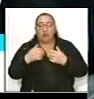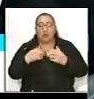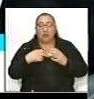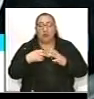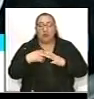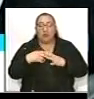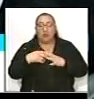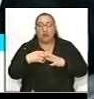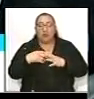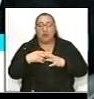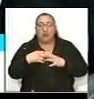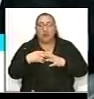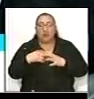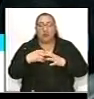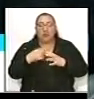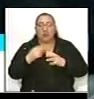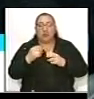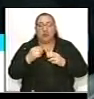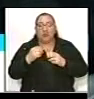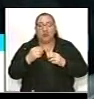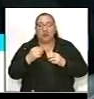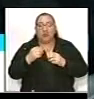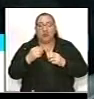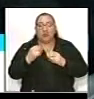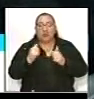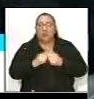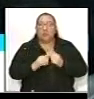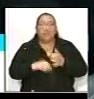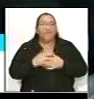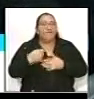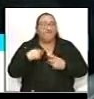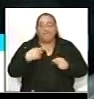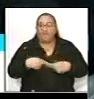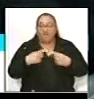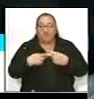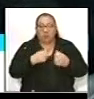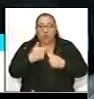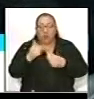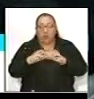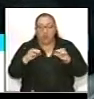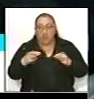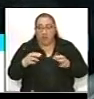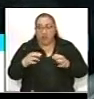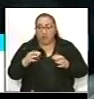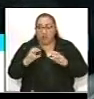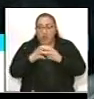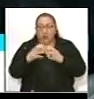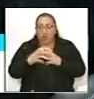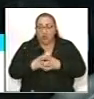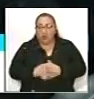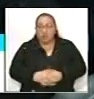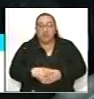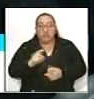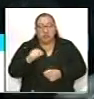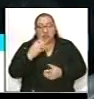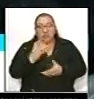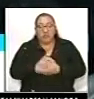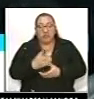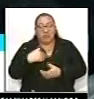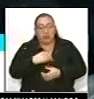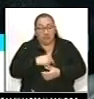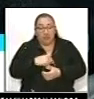competir frente a otro tipo de población. O sea, y eso sería un problema que